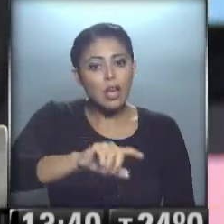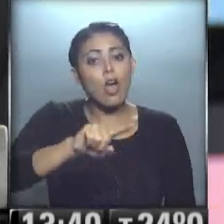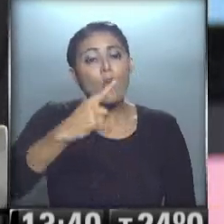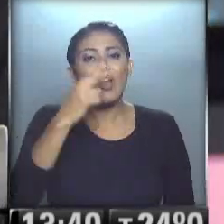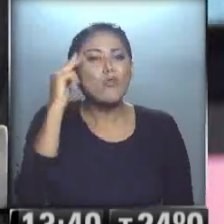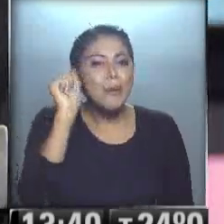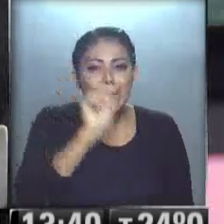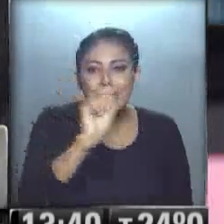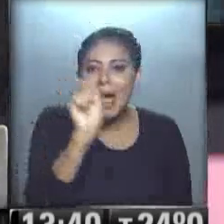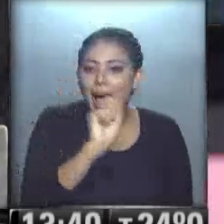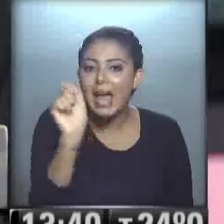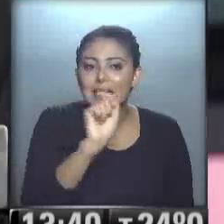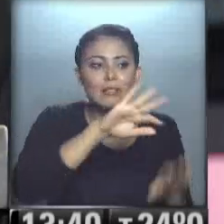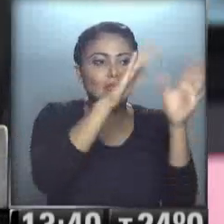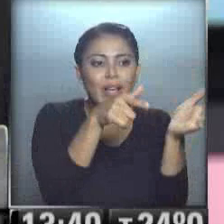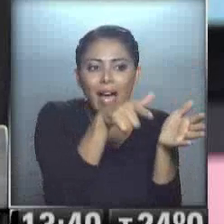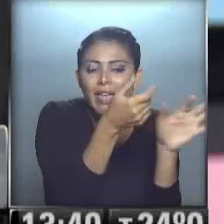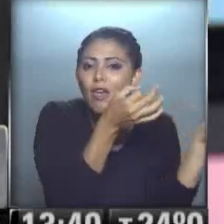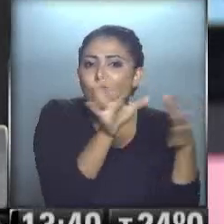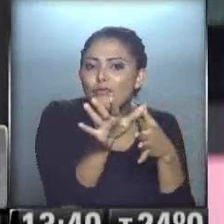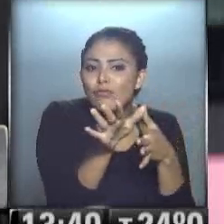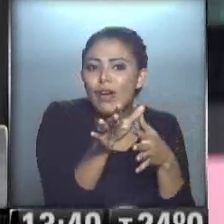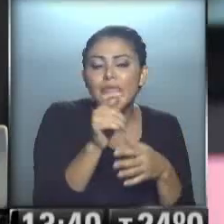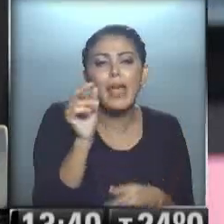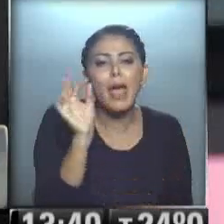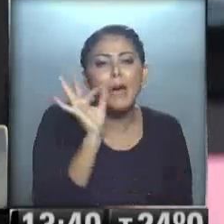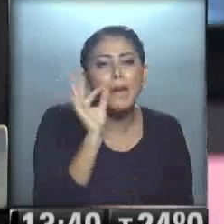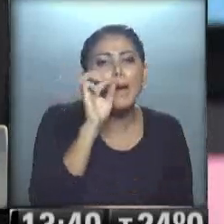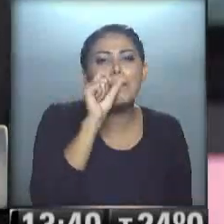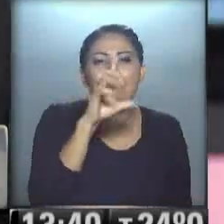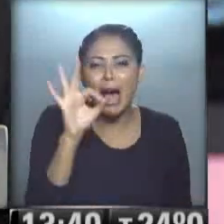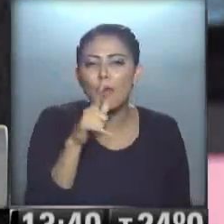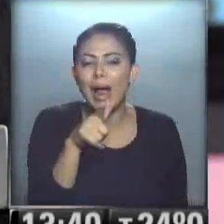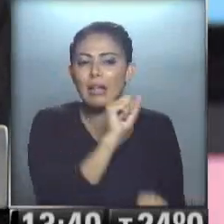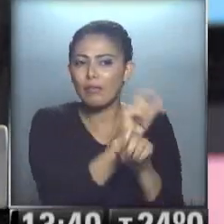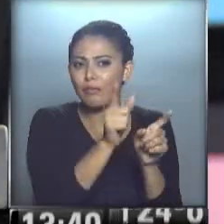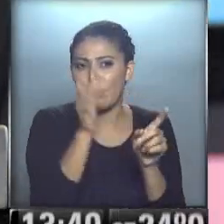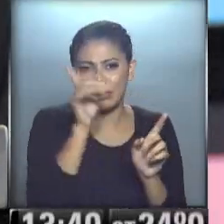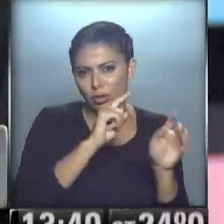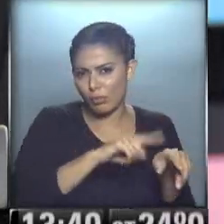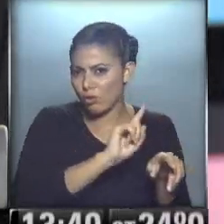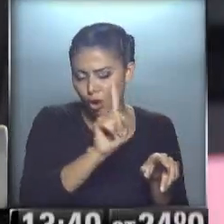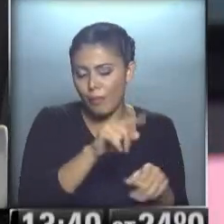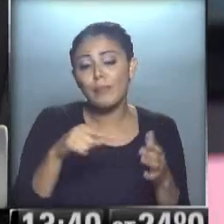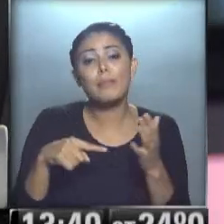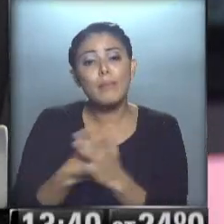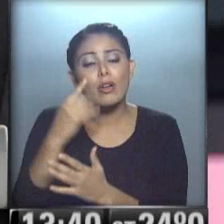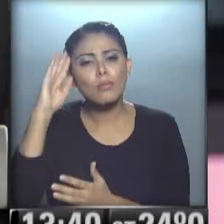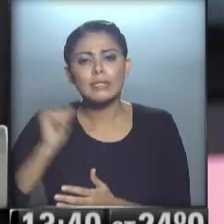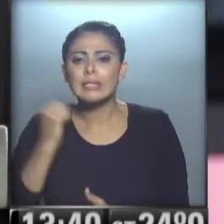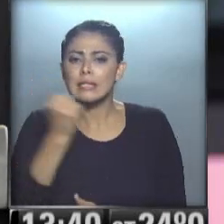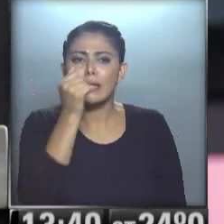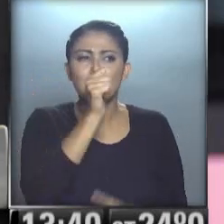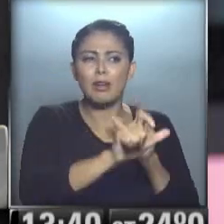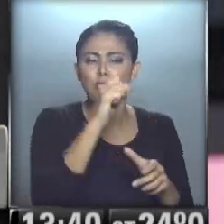9 meses en un pequeño búnker vendiendo Paco yo creo que no van a quedar detenida mucho tiempo más no era el objetivo de tener grandes